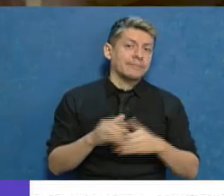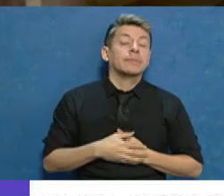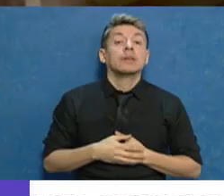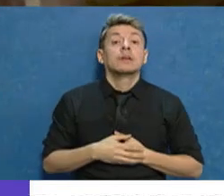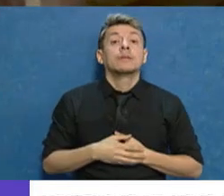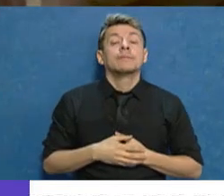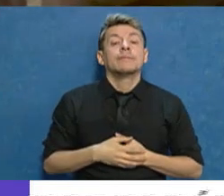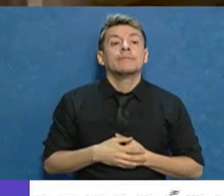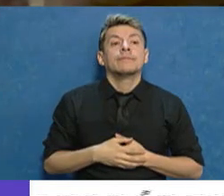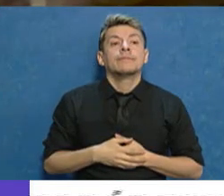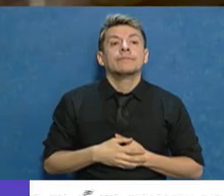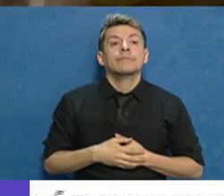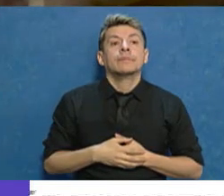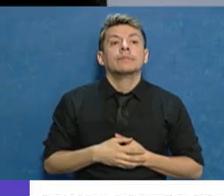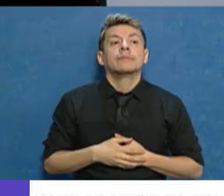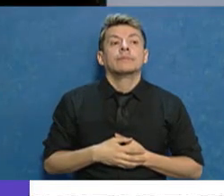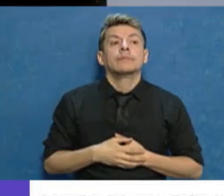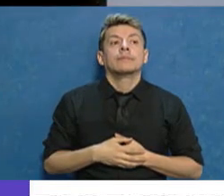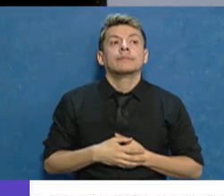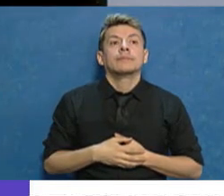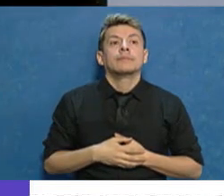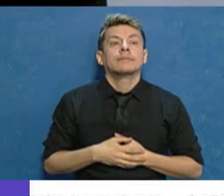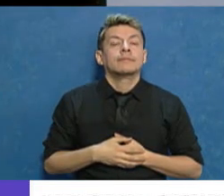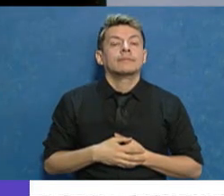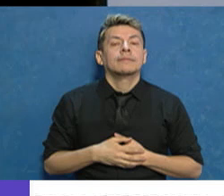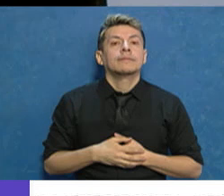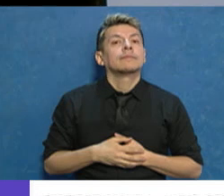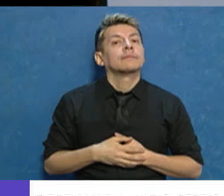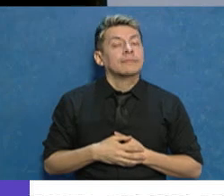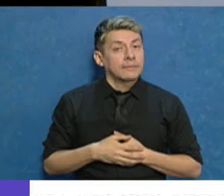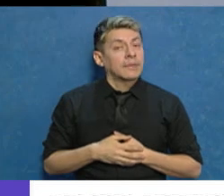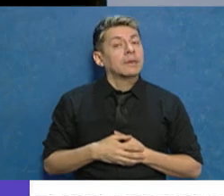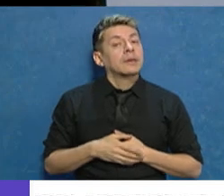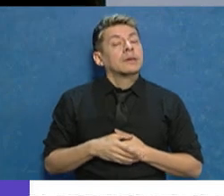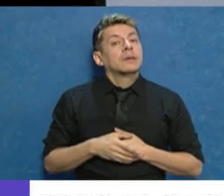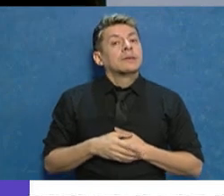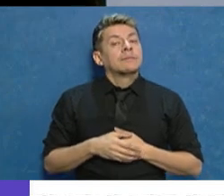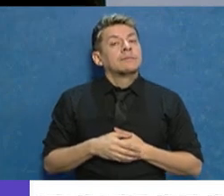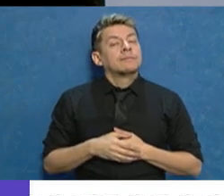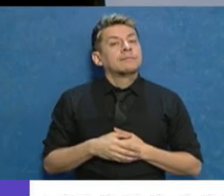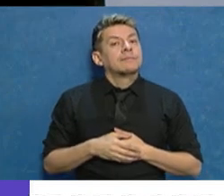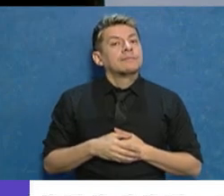hoy hemos empezado a trabajar, pero